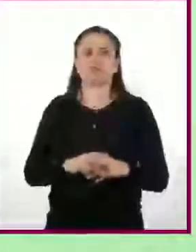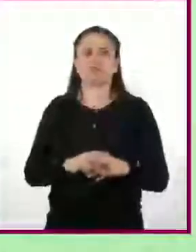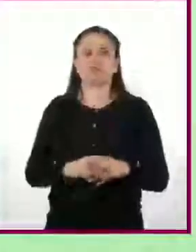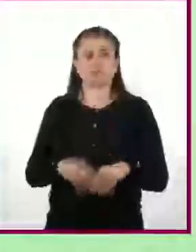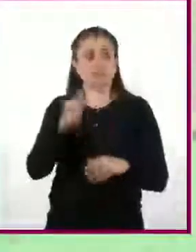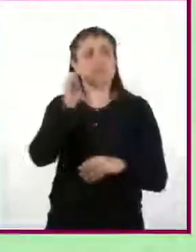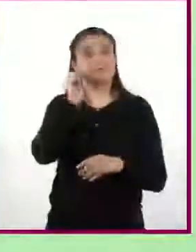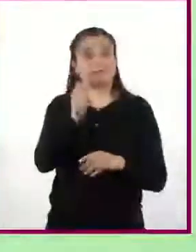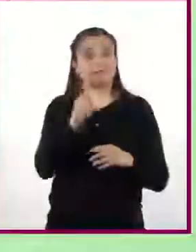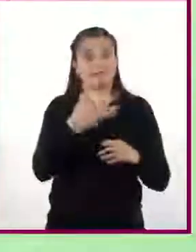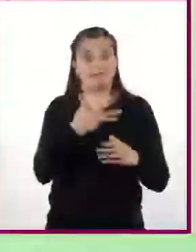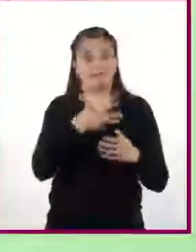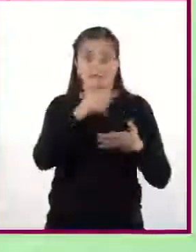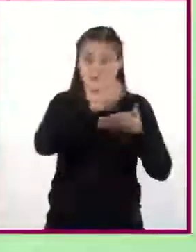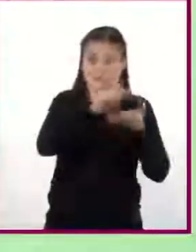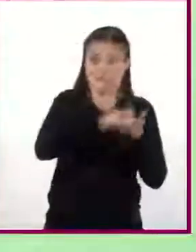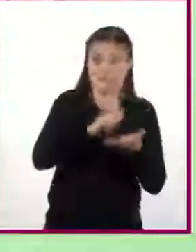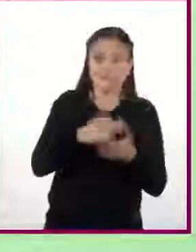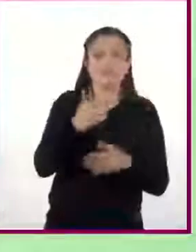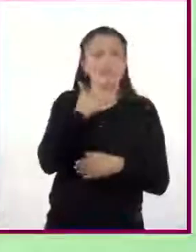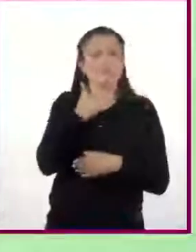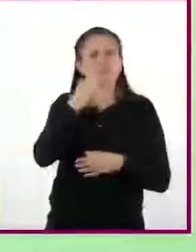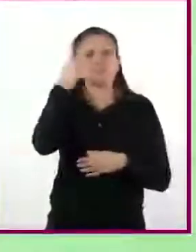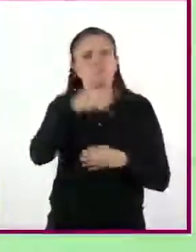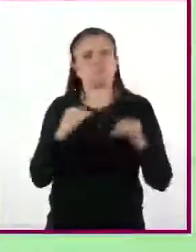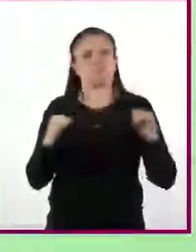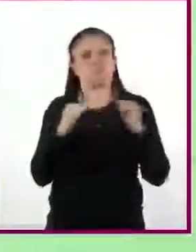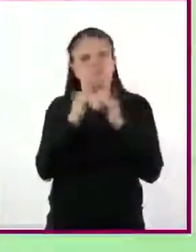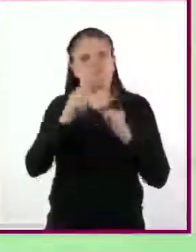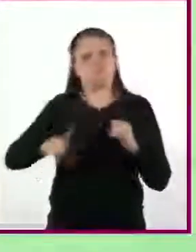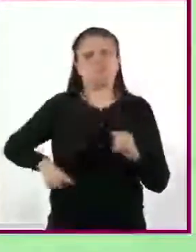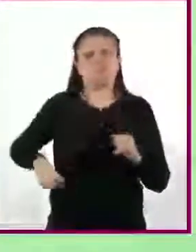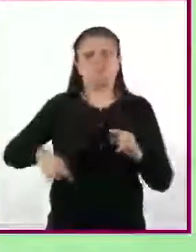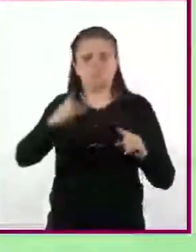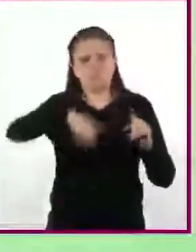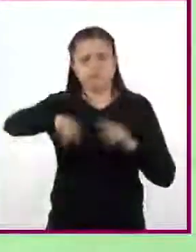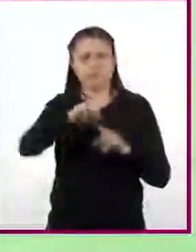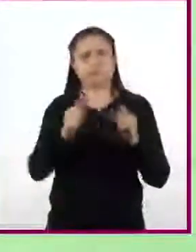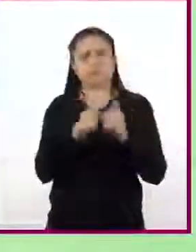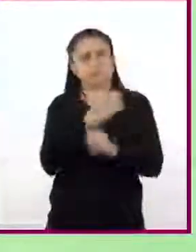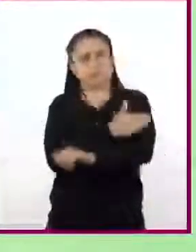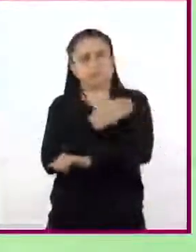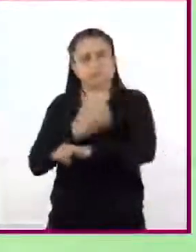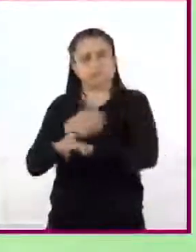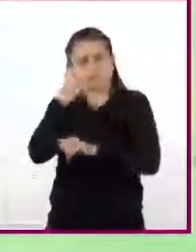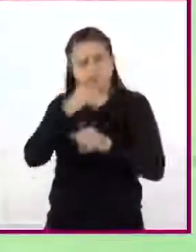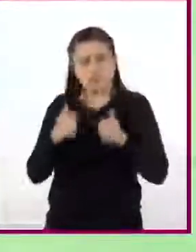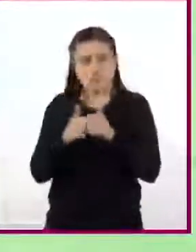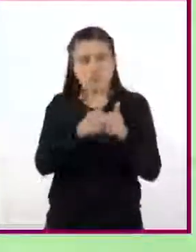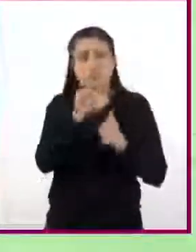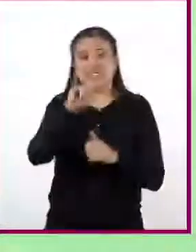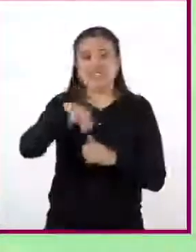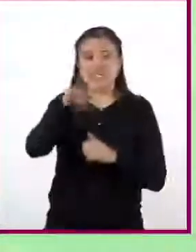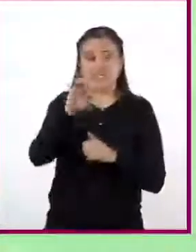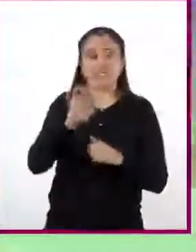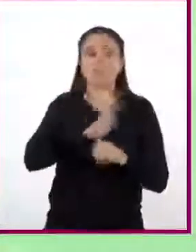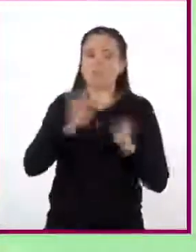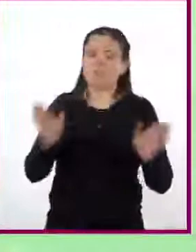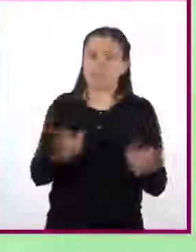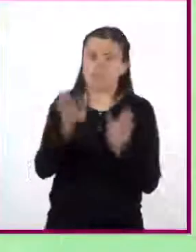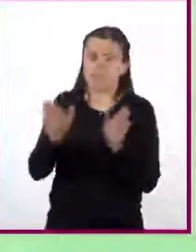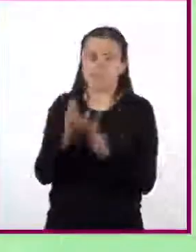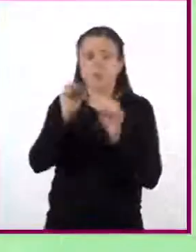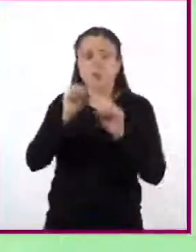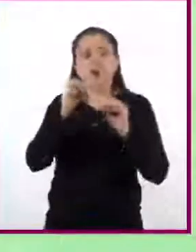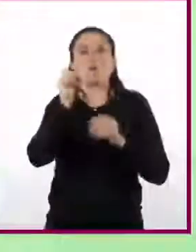es señalado en la consulta sirve para que las instituciones públicas, con el acompañamiento que se haga desde el INE, impulsen acciones